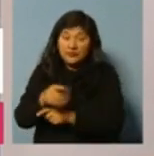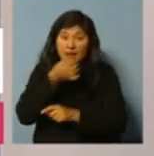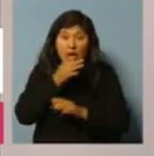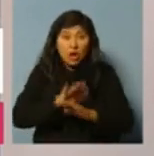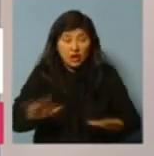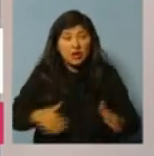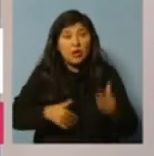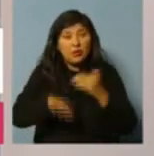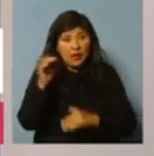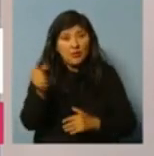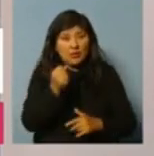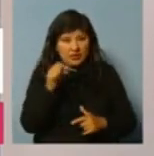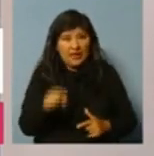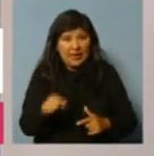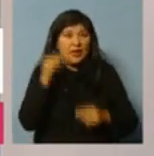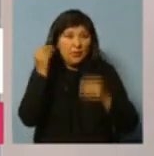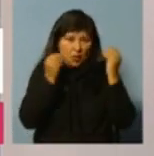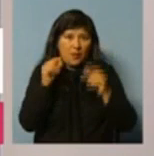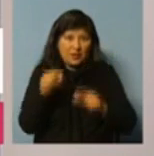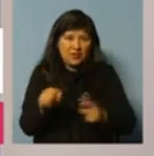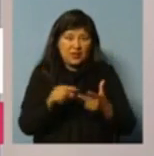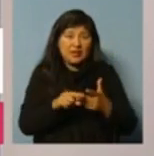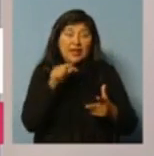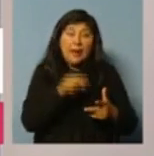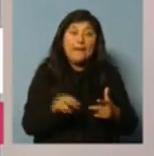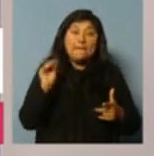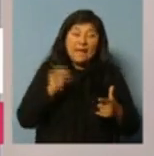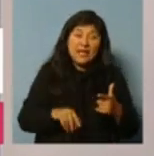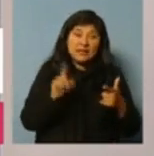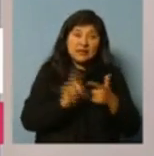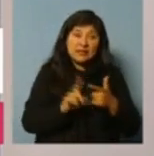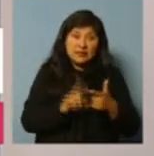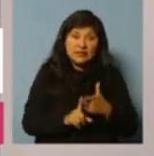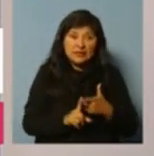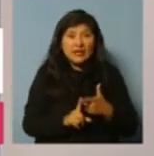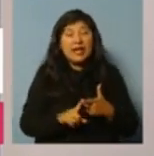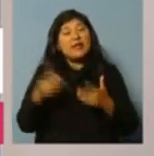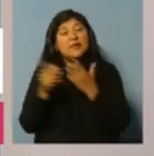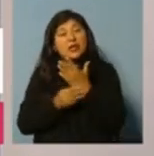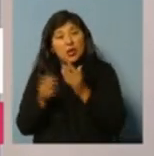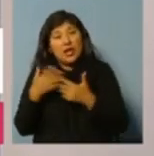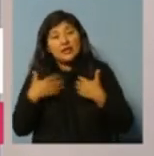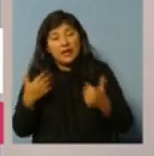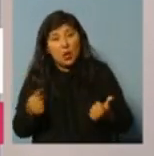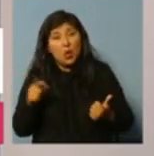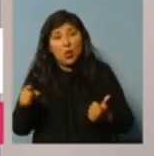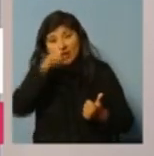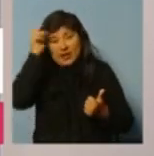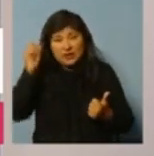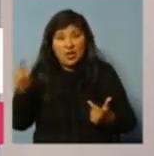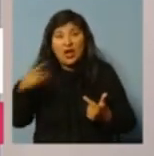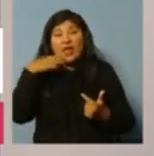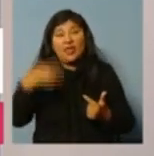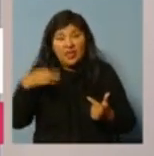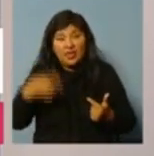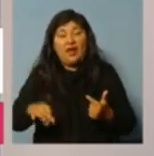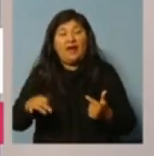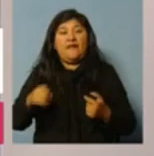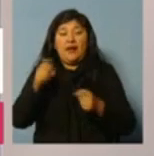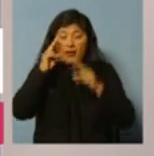mayor preocupación y eso tiene que ir de la mano y complementado por el área de salud de la nación que es la que tiene que estar